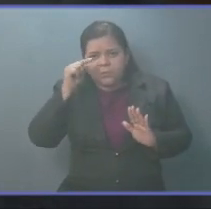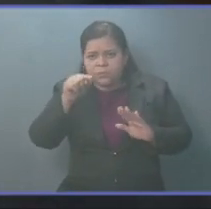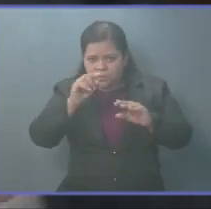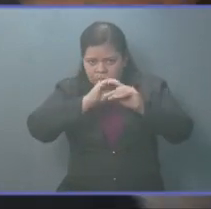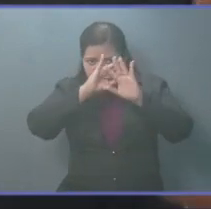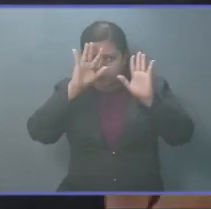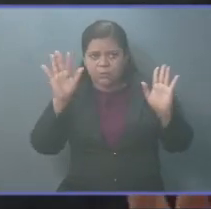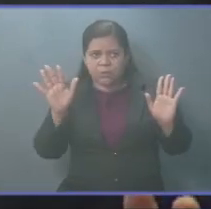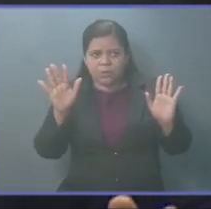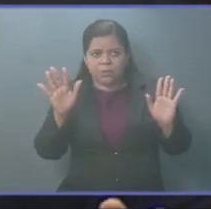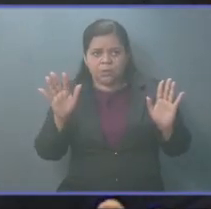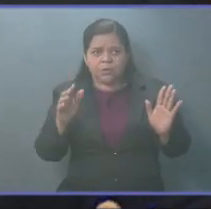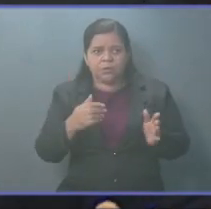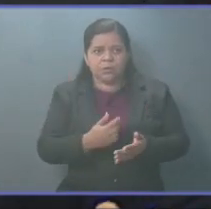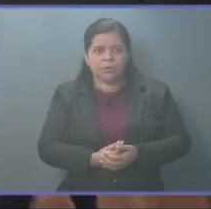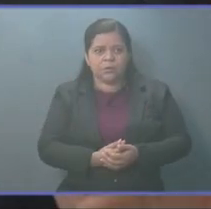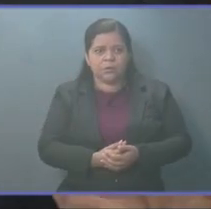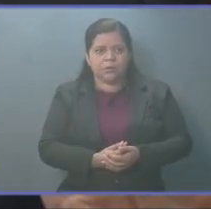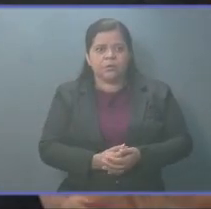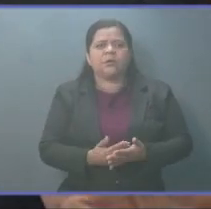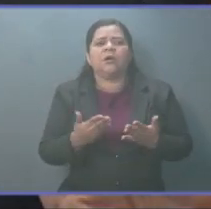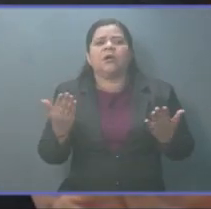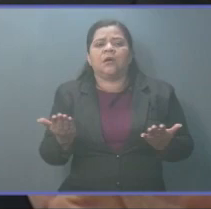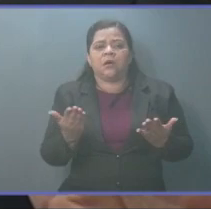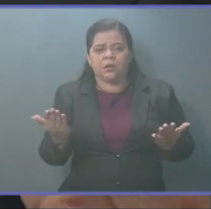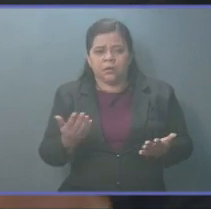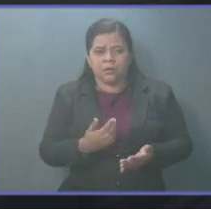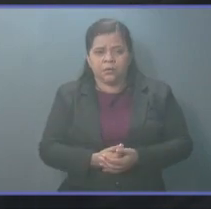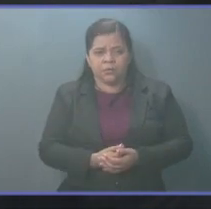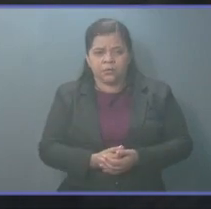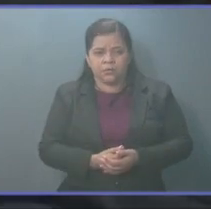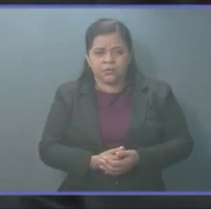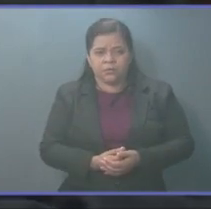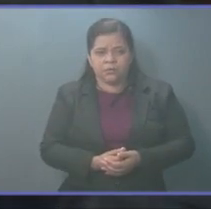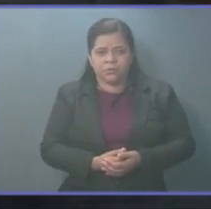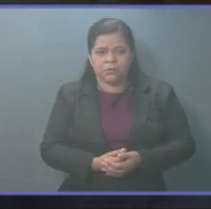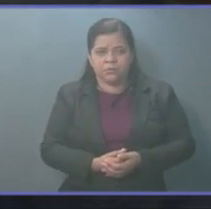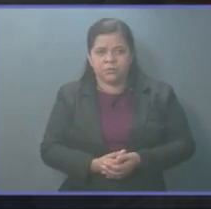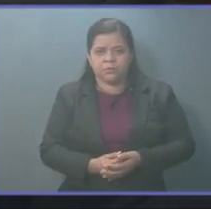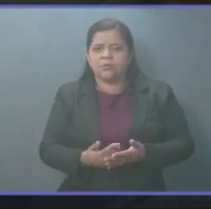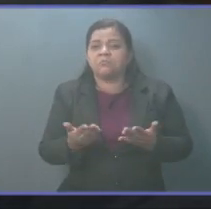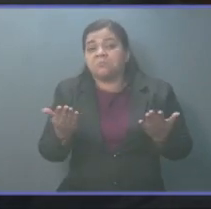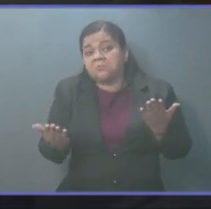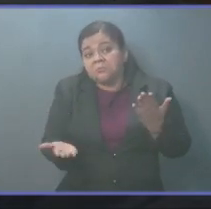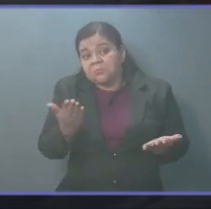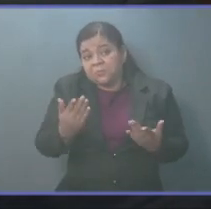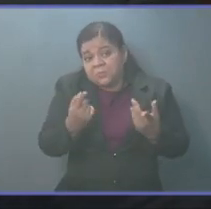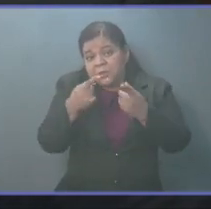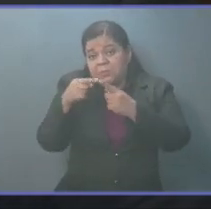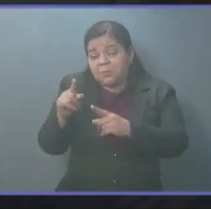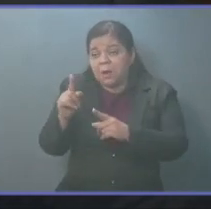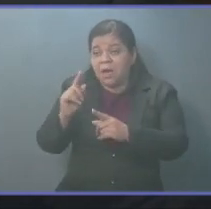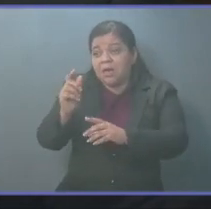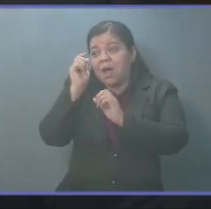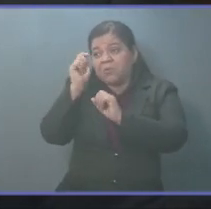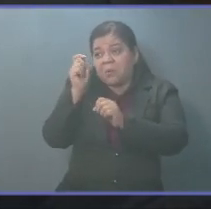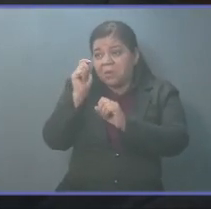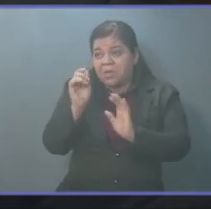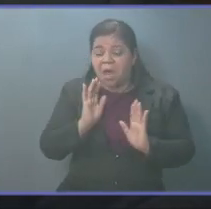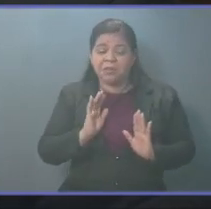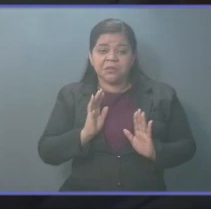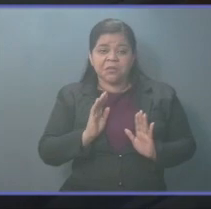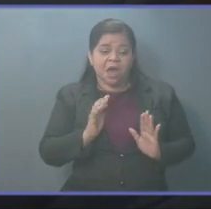a qué va a darle seguridad al presidente. Puede ser que vaya a una piñata, puede ser que vaya a